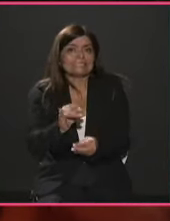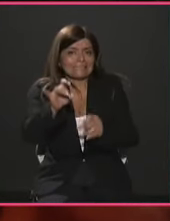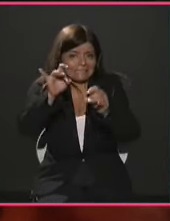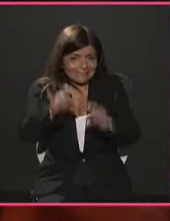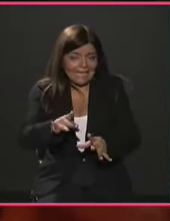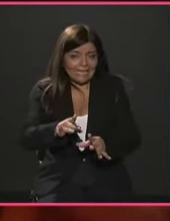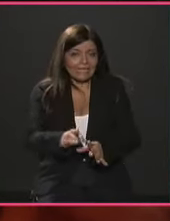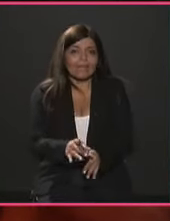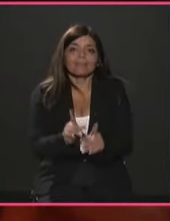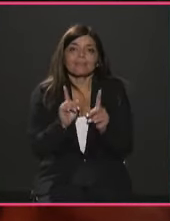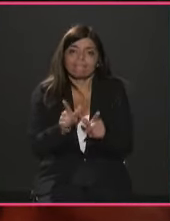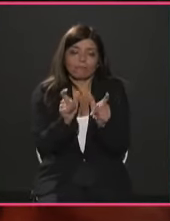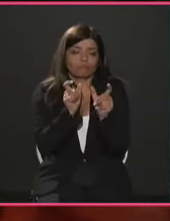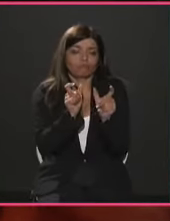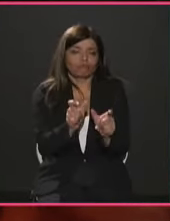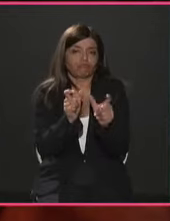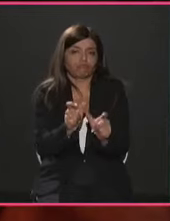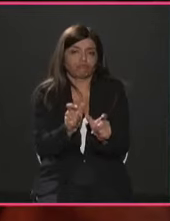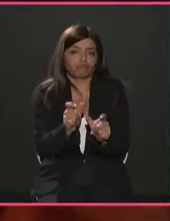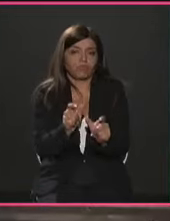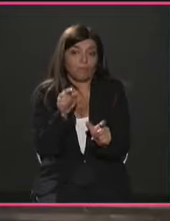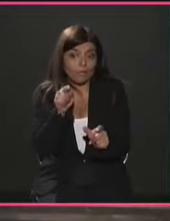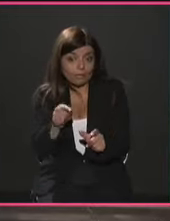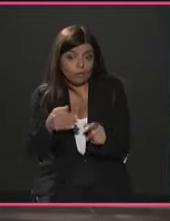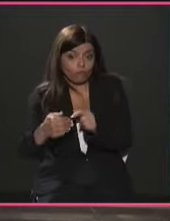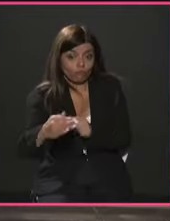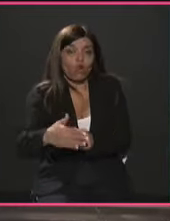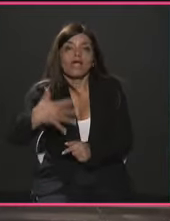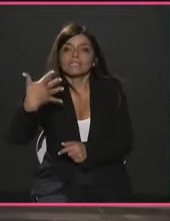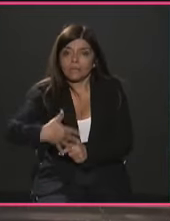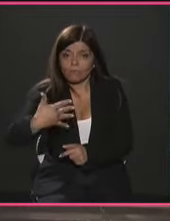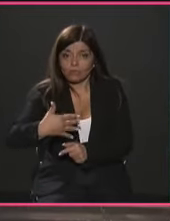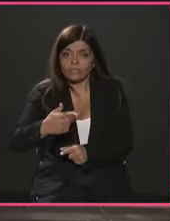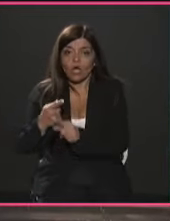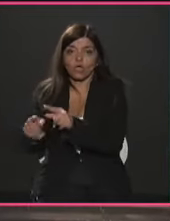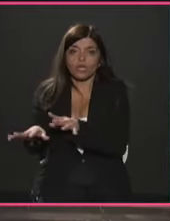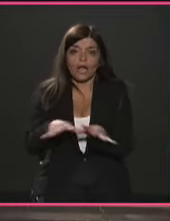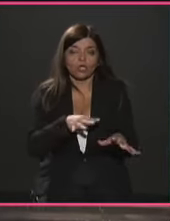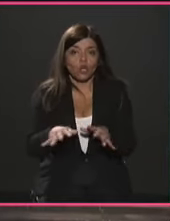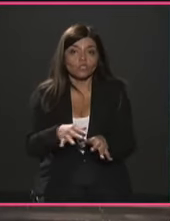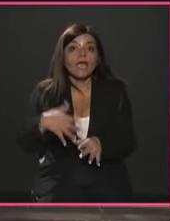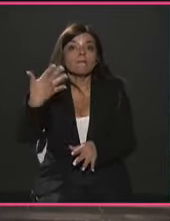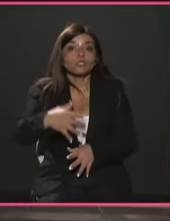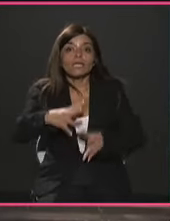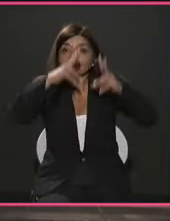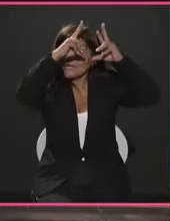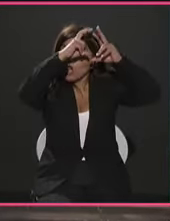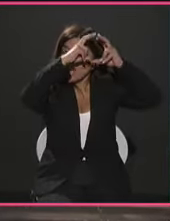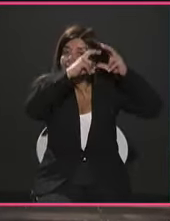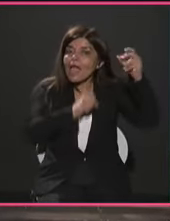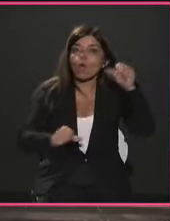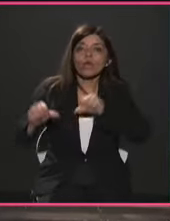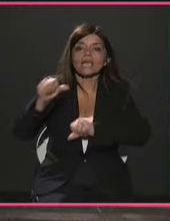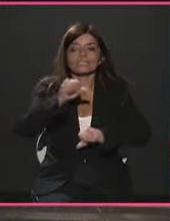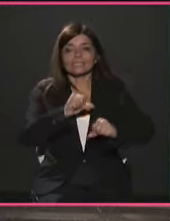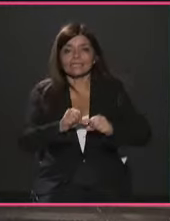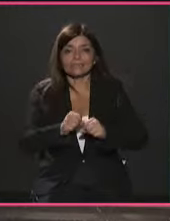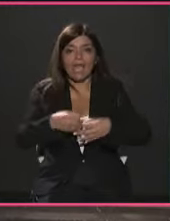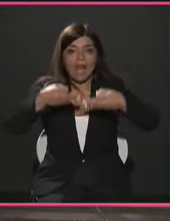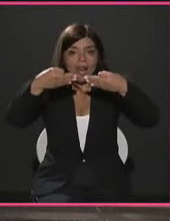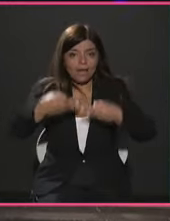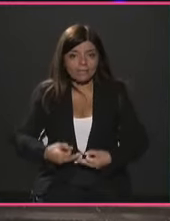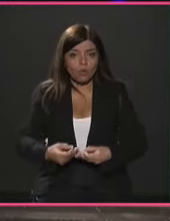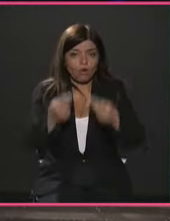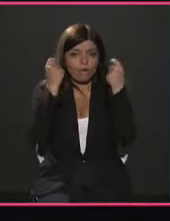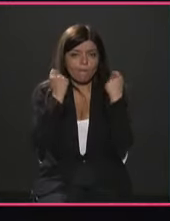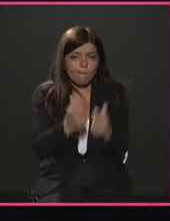tenemos que vigilarlo otra cosa que es importante con la neurociencia la seguridad y la